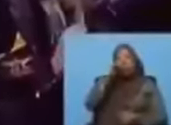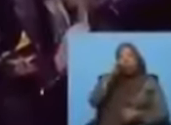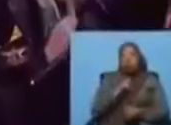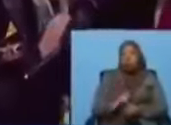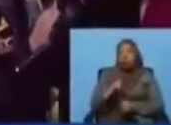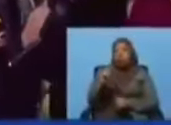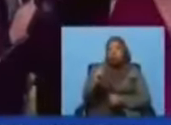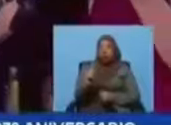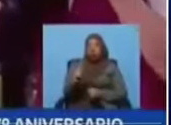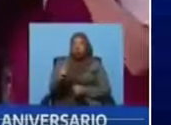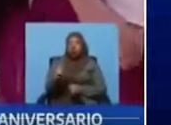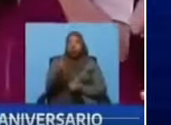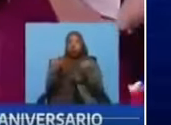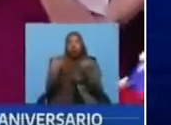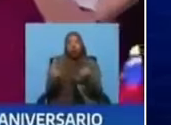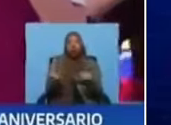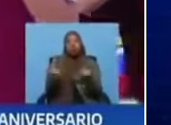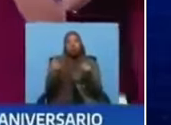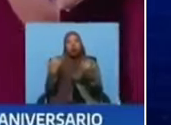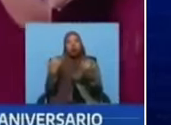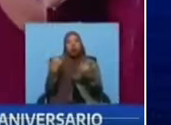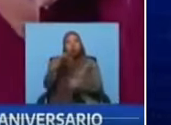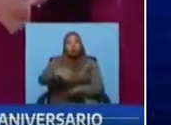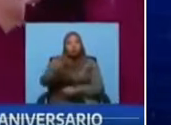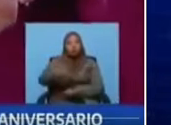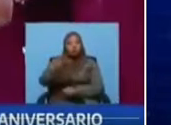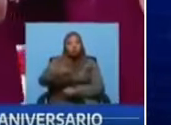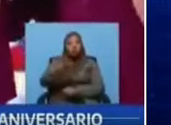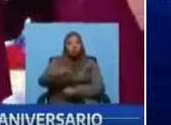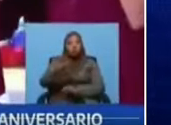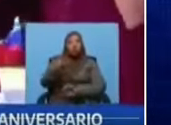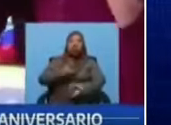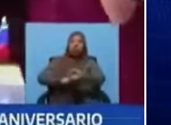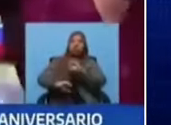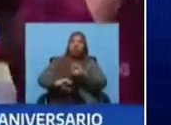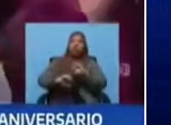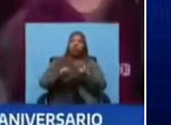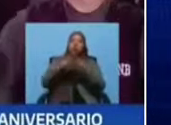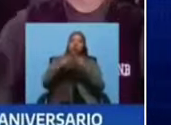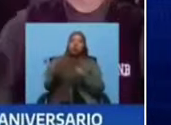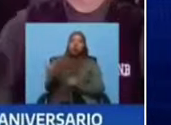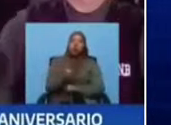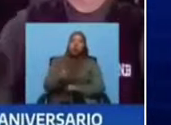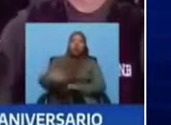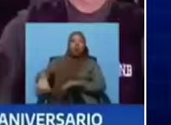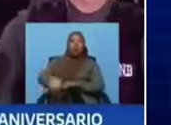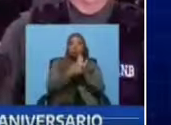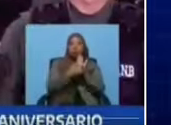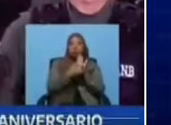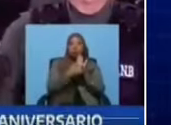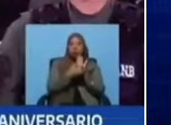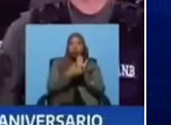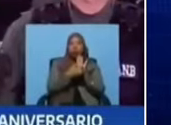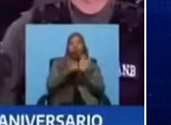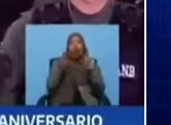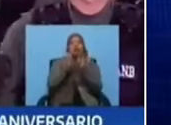único que quiere es continuar en el poder y culpar a medio mundo todos son culpables menos él de lo que está sucediendo Sin